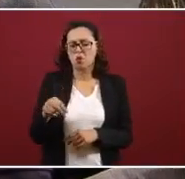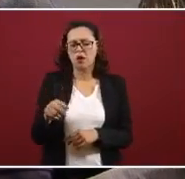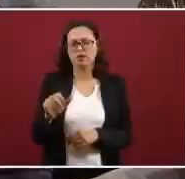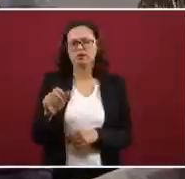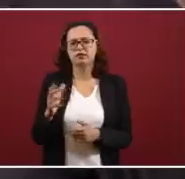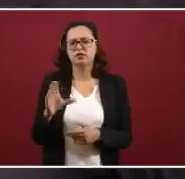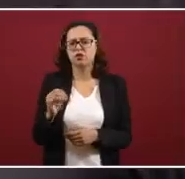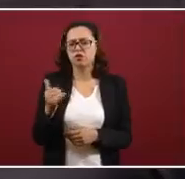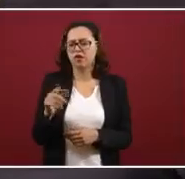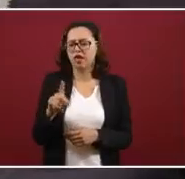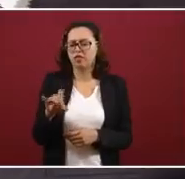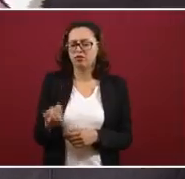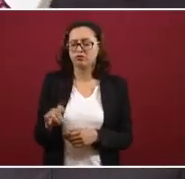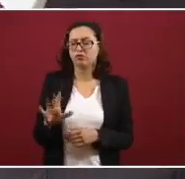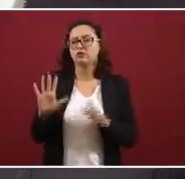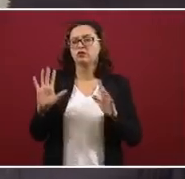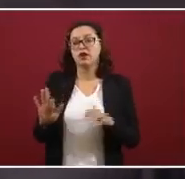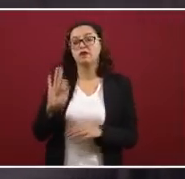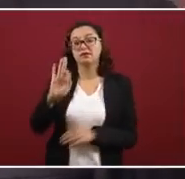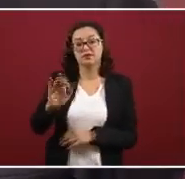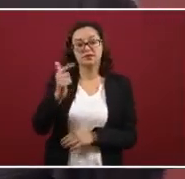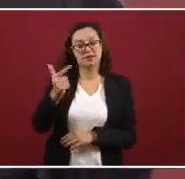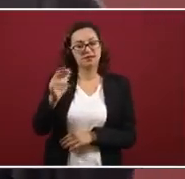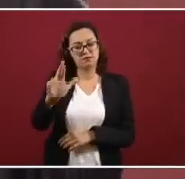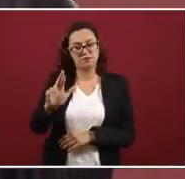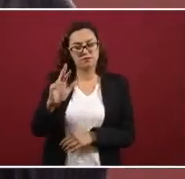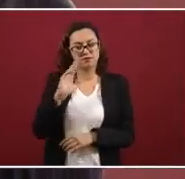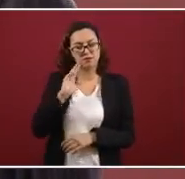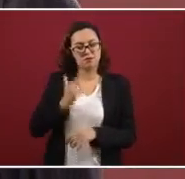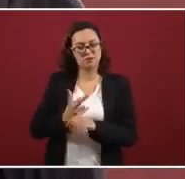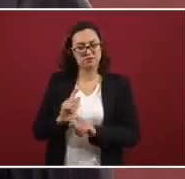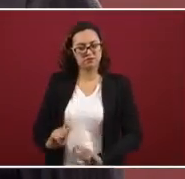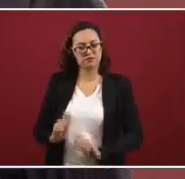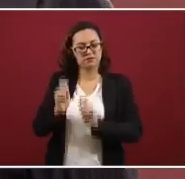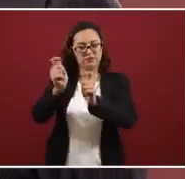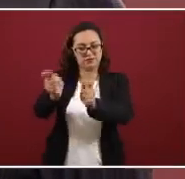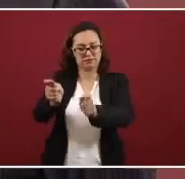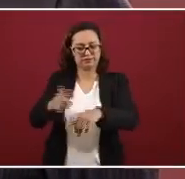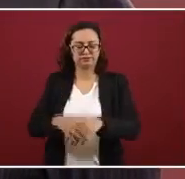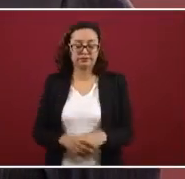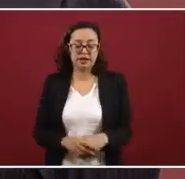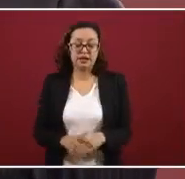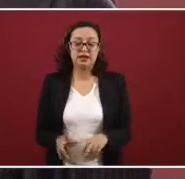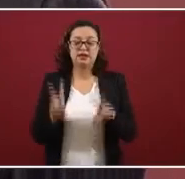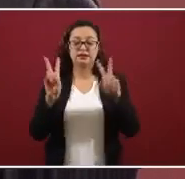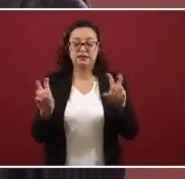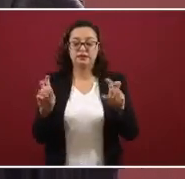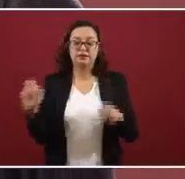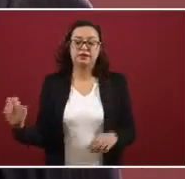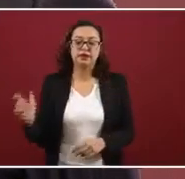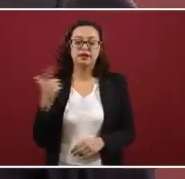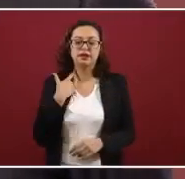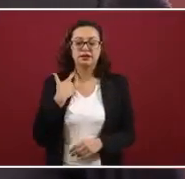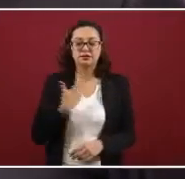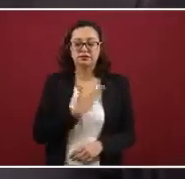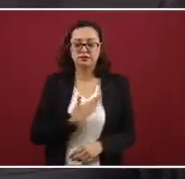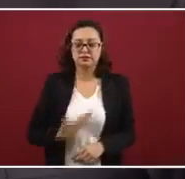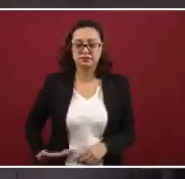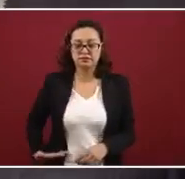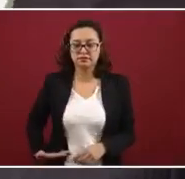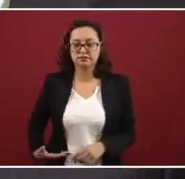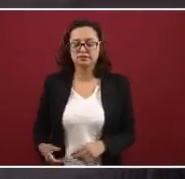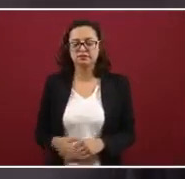la Fiscalía General. Okay. En el caso de los expresidentes, okay, yo